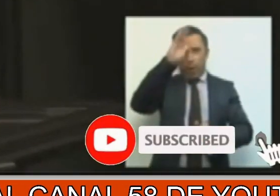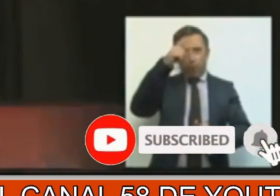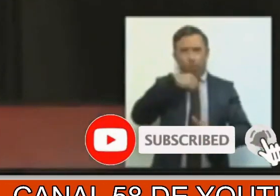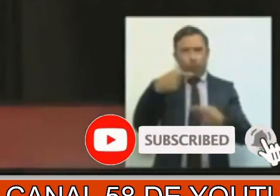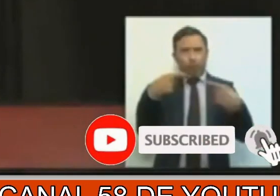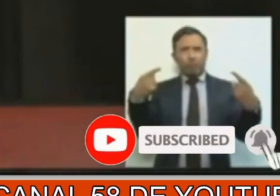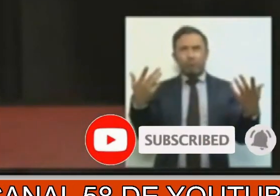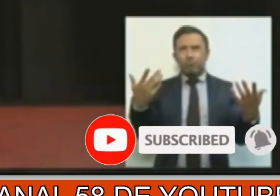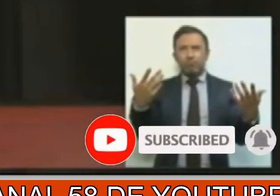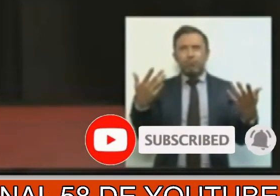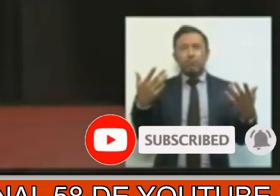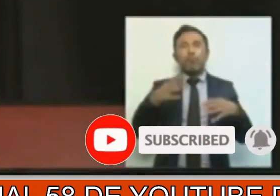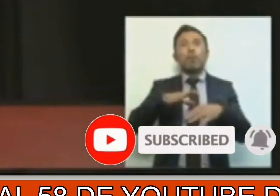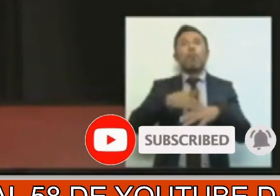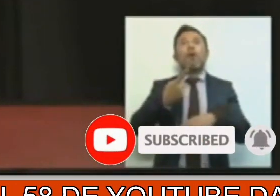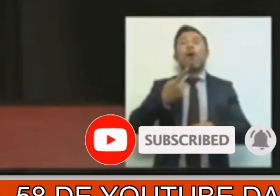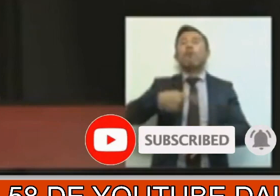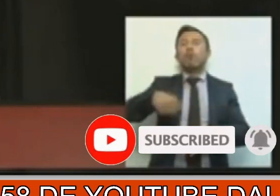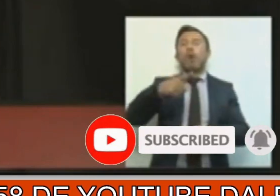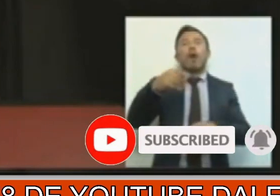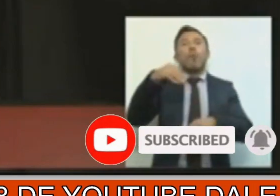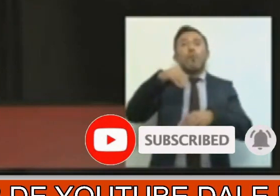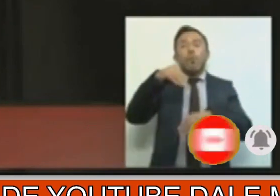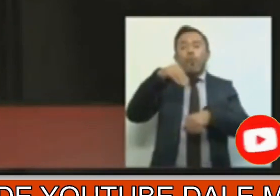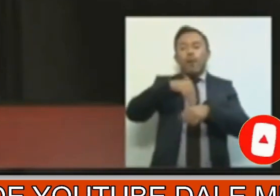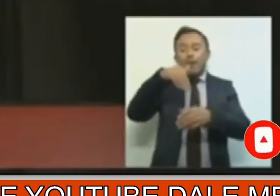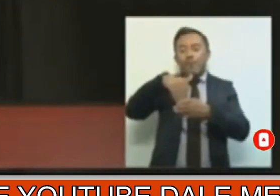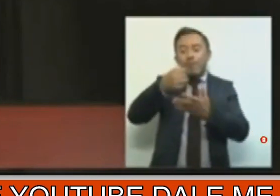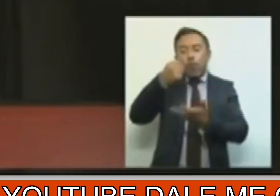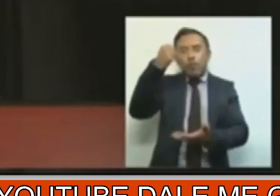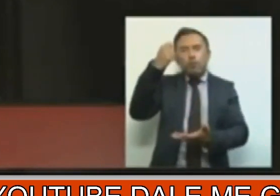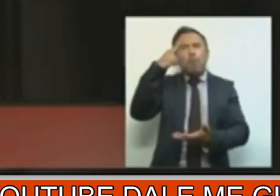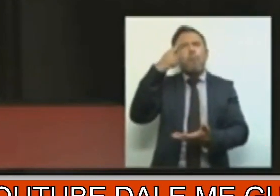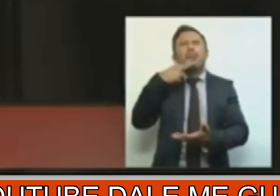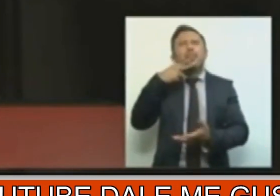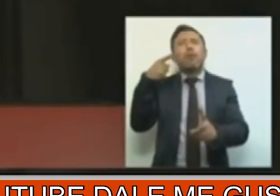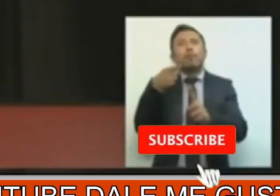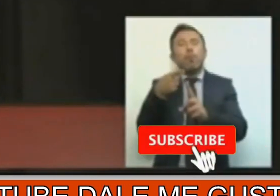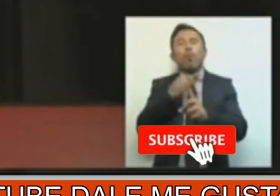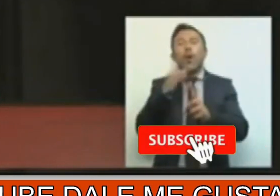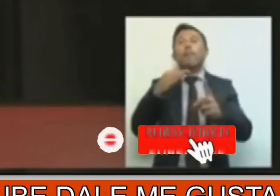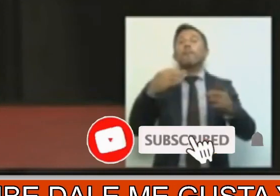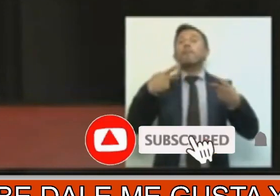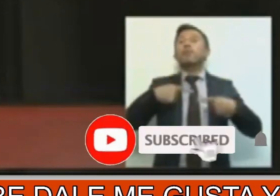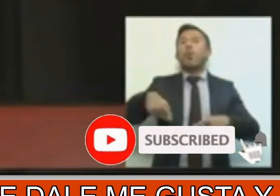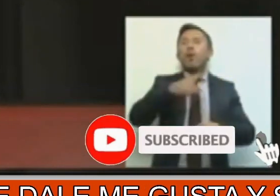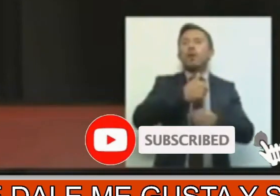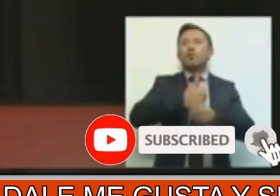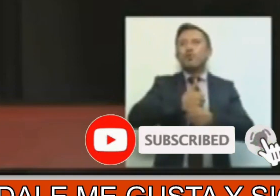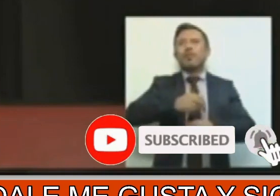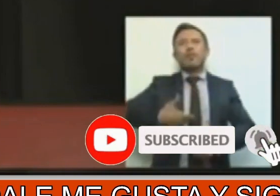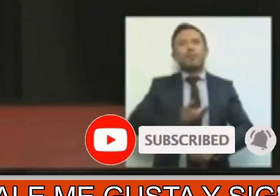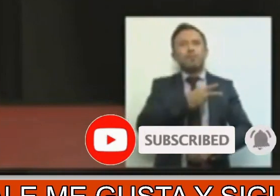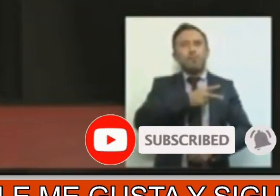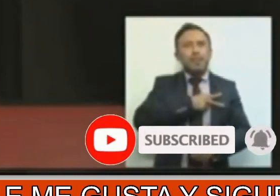Porque nosotros luchamos por los fideicomisos como un instrumento para garantizar los derechos de las víctimas, de los periodistas, de